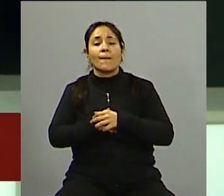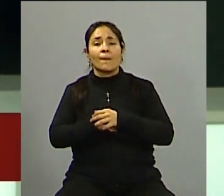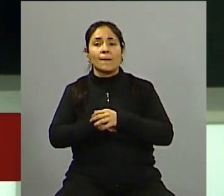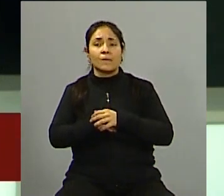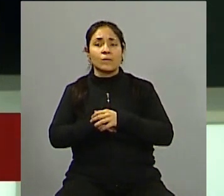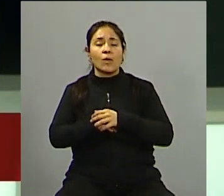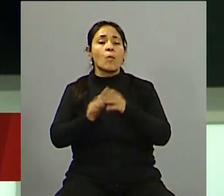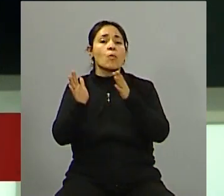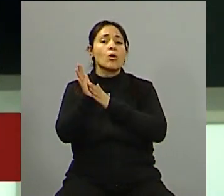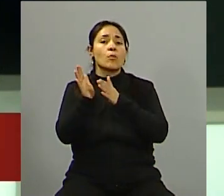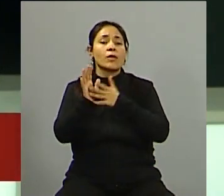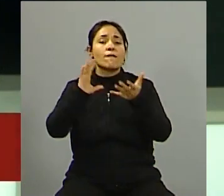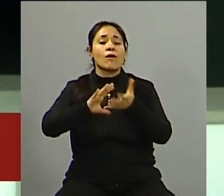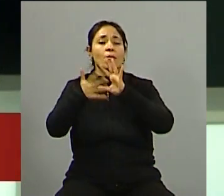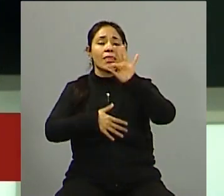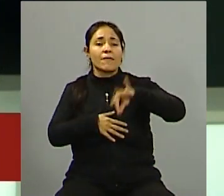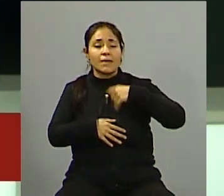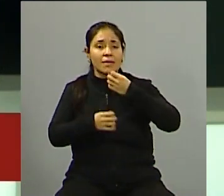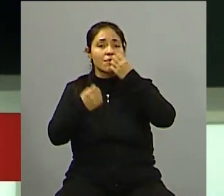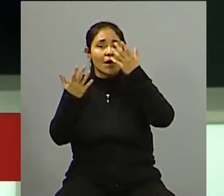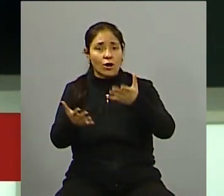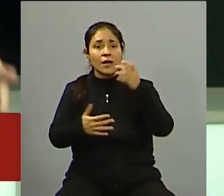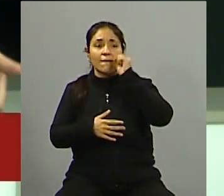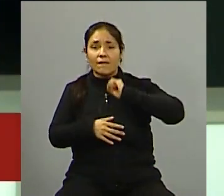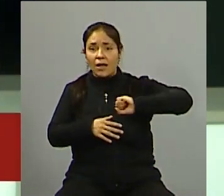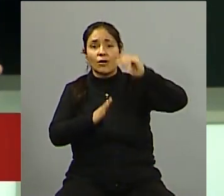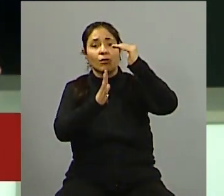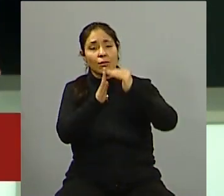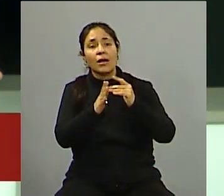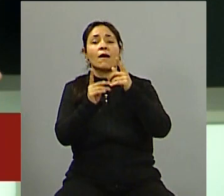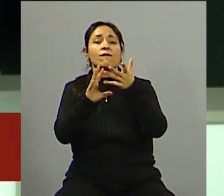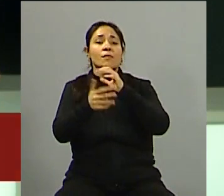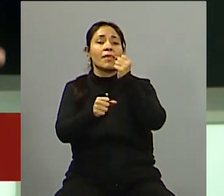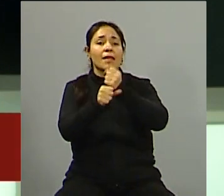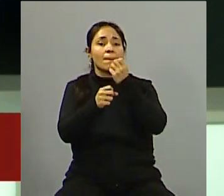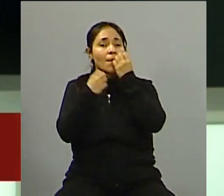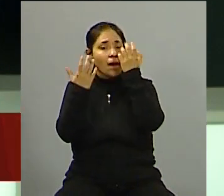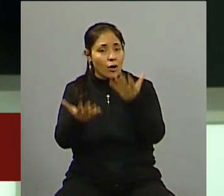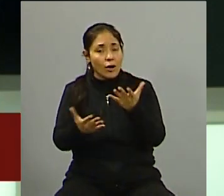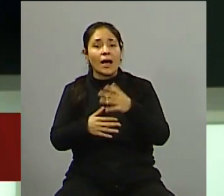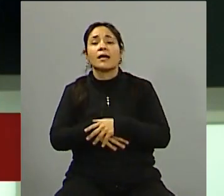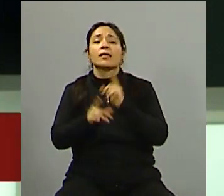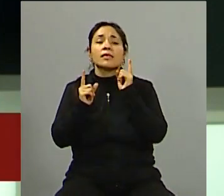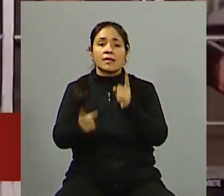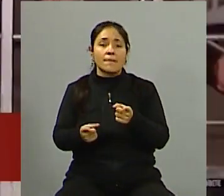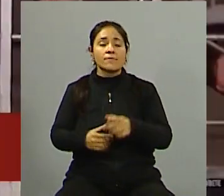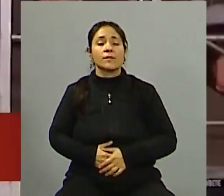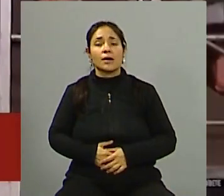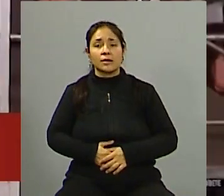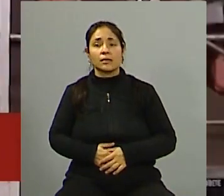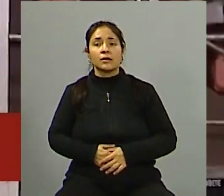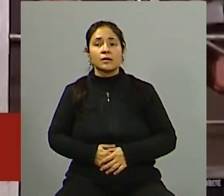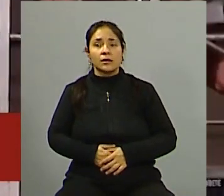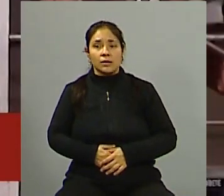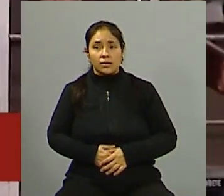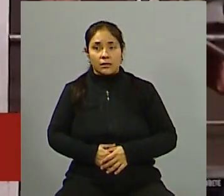de mejorar los estándares de vida, de contener la inflación, de generar mejores condiciones de trabajo, ¿sí? Y a su vez también de